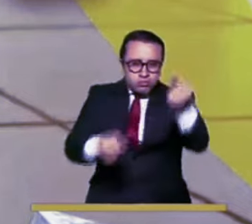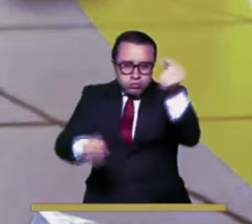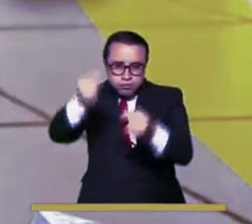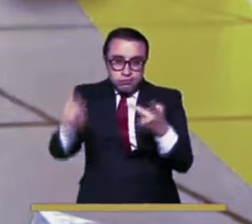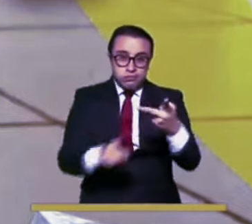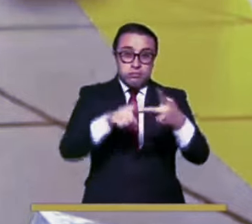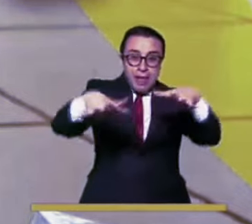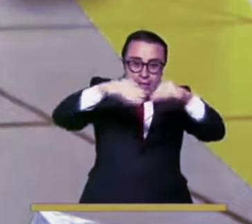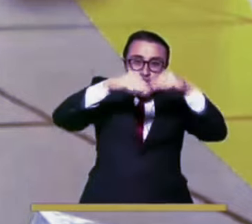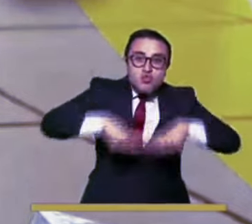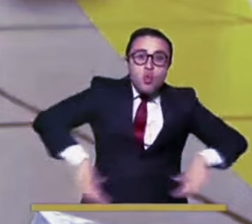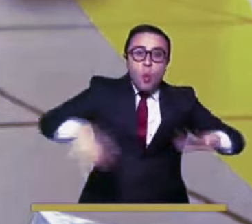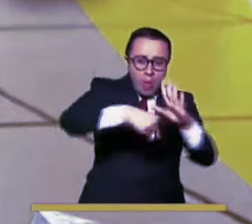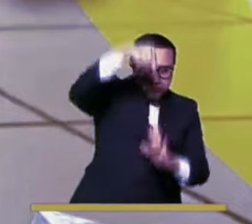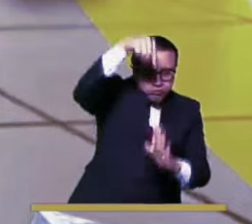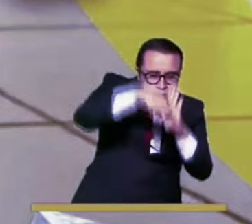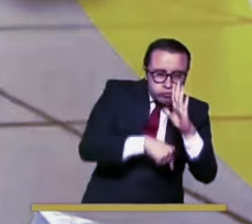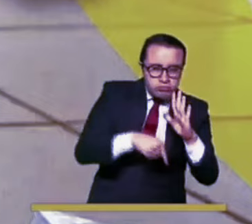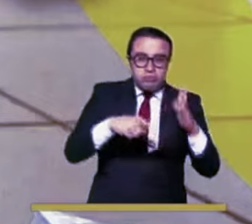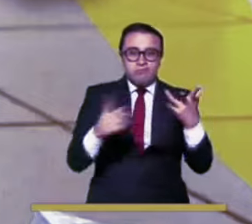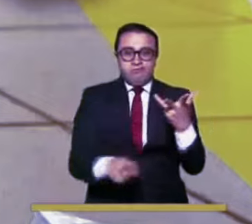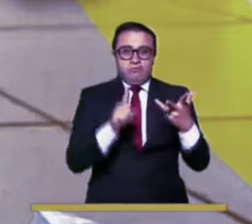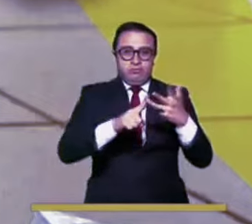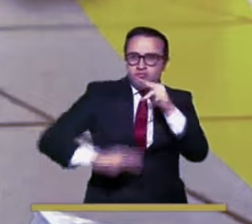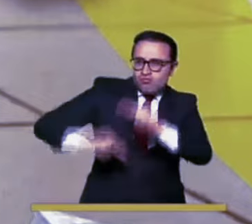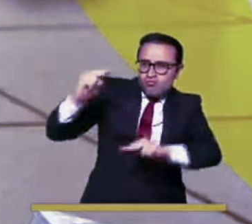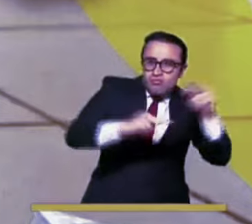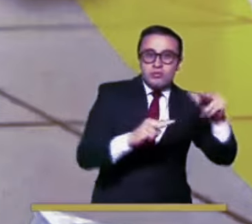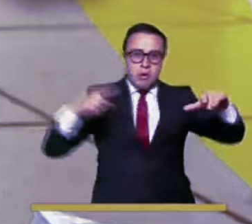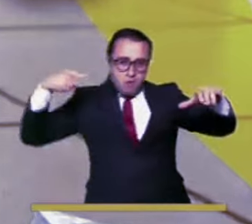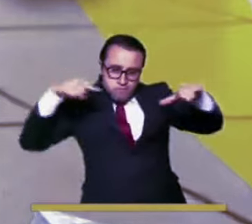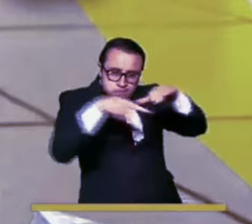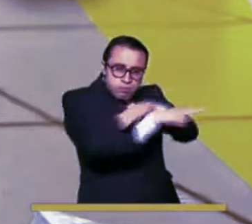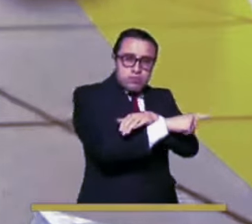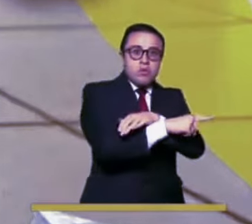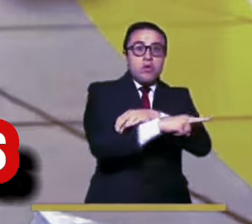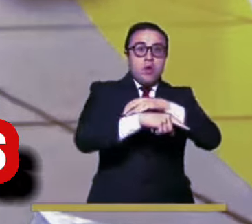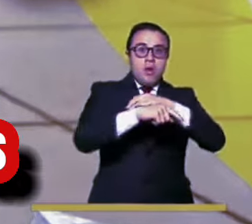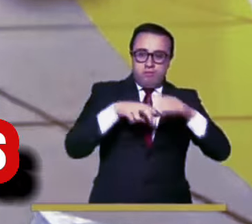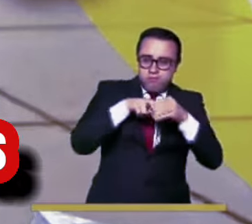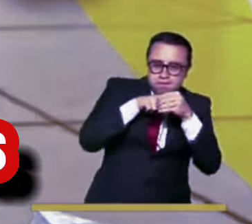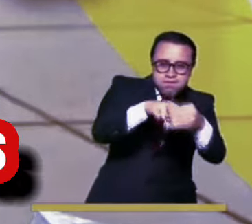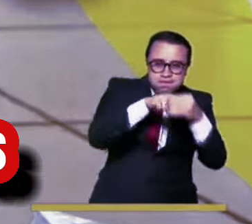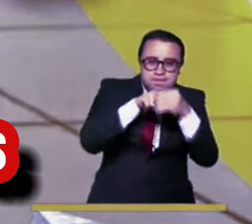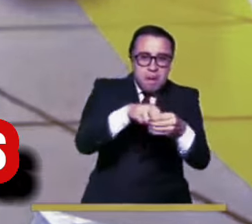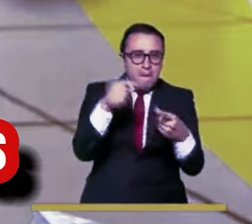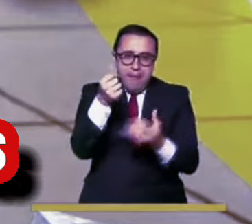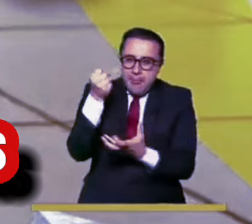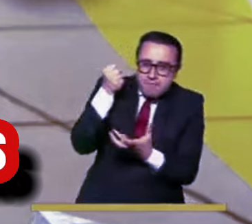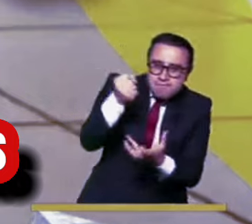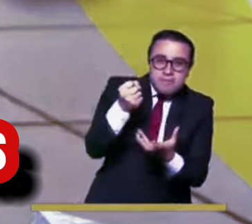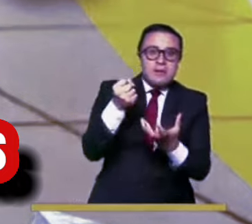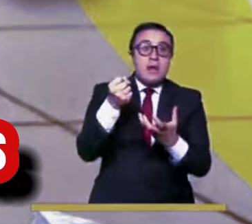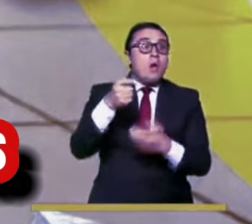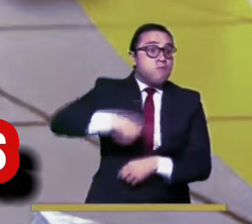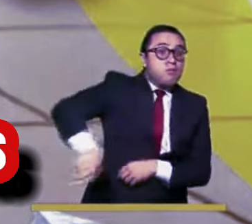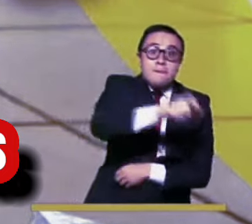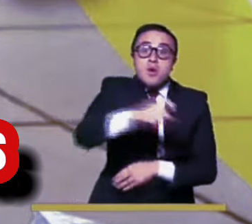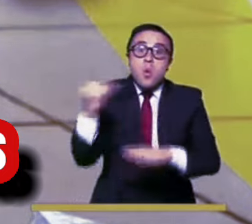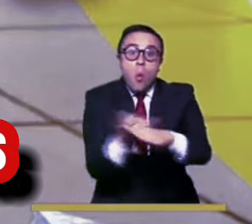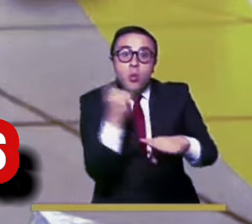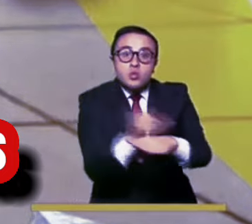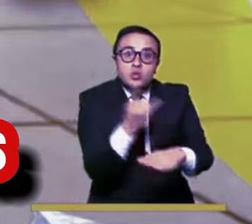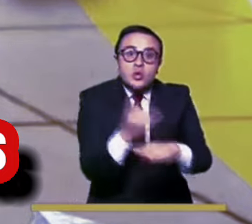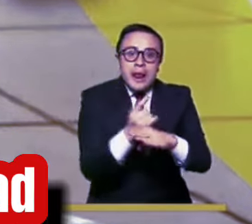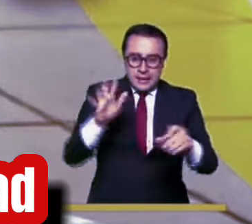geotecnia, estructuras, túneles, operaciones, demanda, condiciones ambientales,